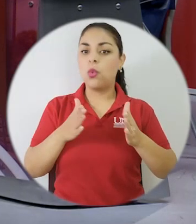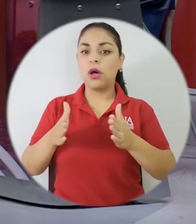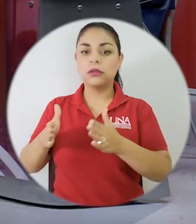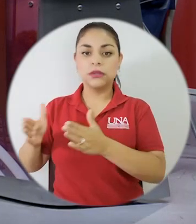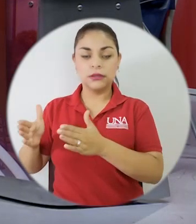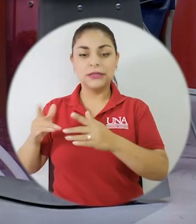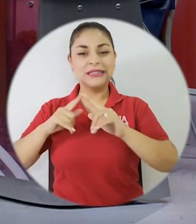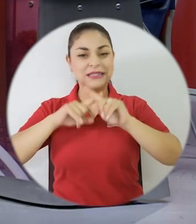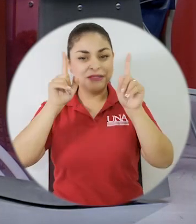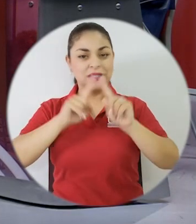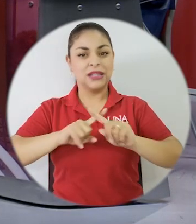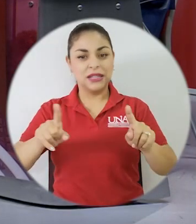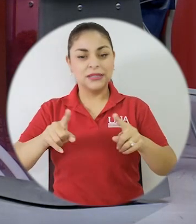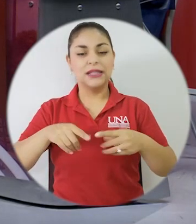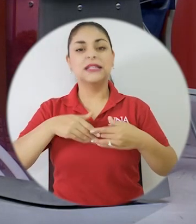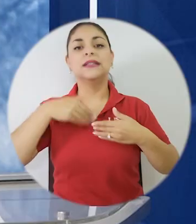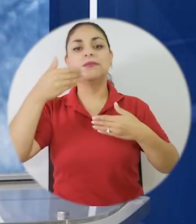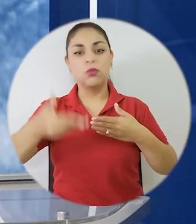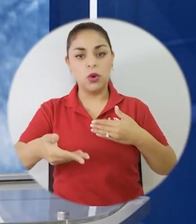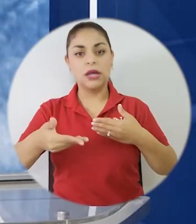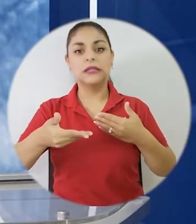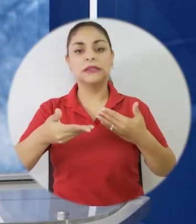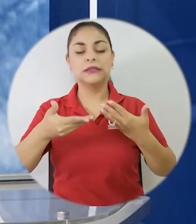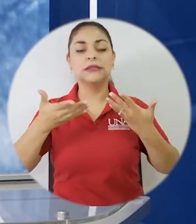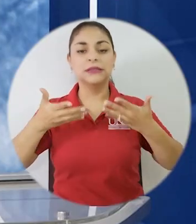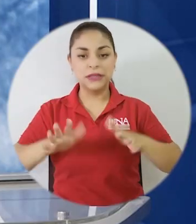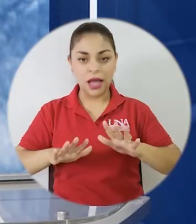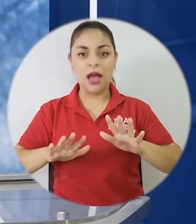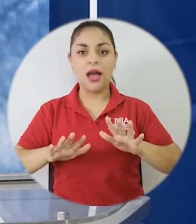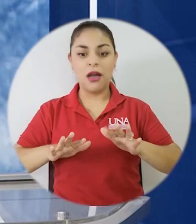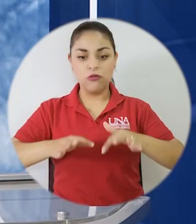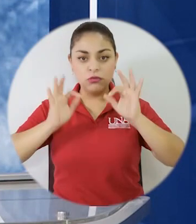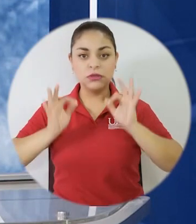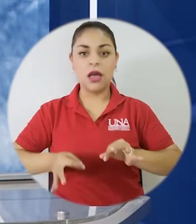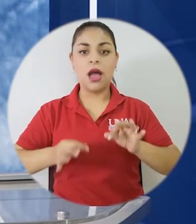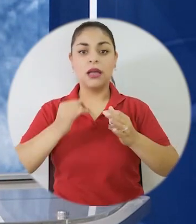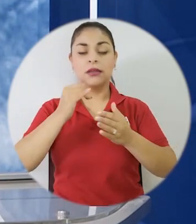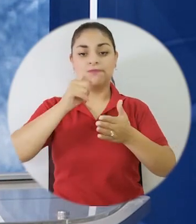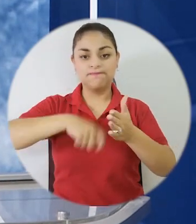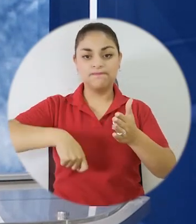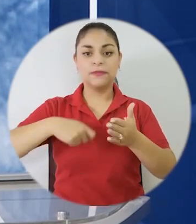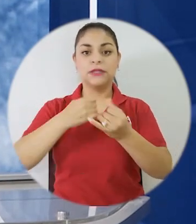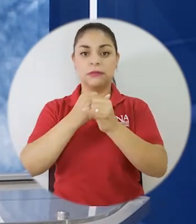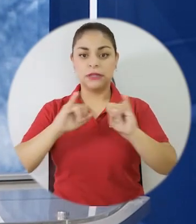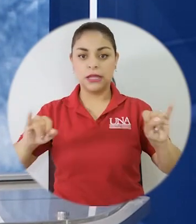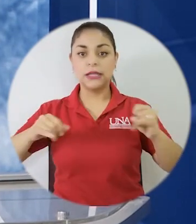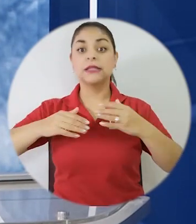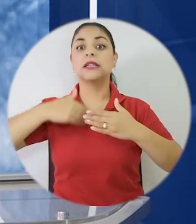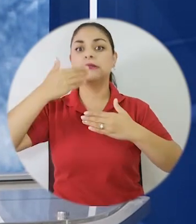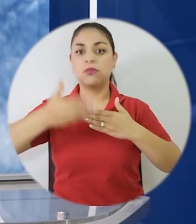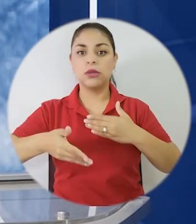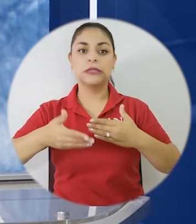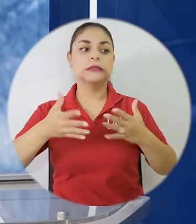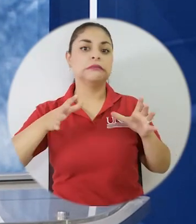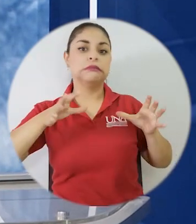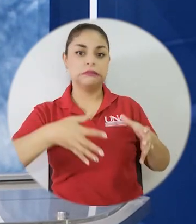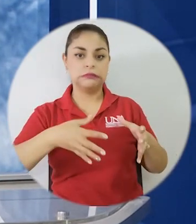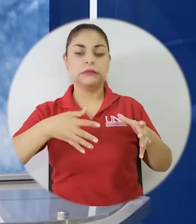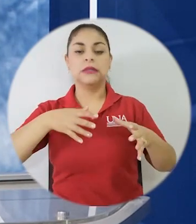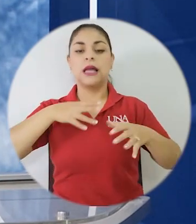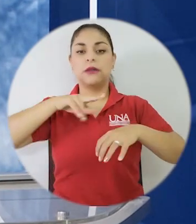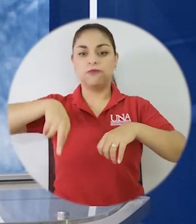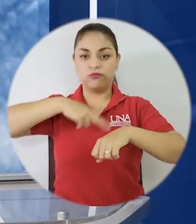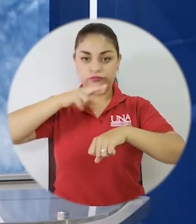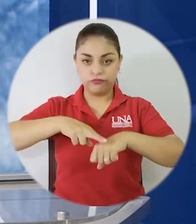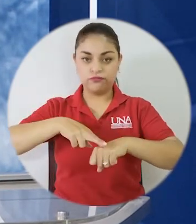sentidos, y que pues conllevó luego también, una vez obtenida la independencia, también un proceso de consolidación del Estado-Nación que se estaba